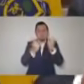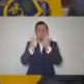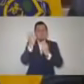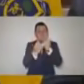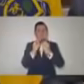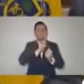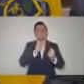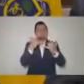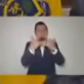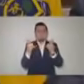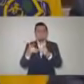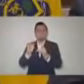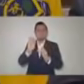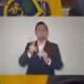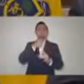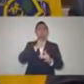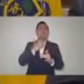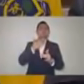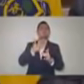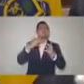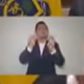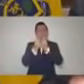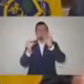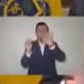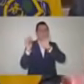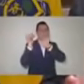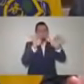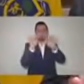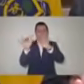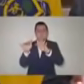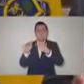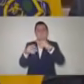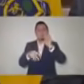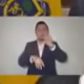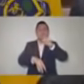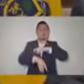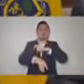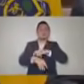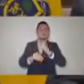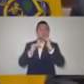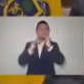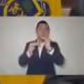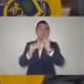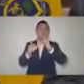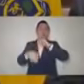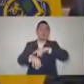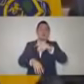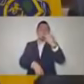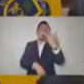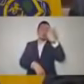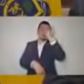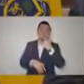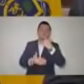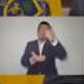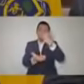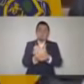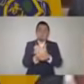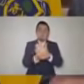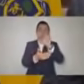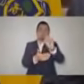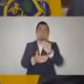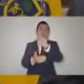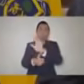las de conveniencia las farmacias las gasolineras la gente podrá salir en cualquier momento aunque el transporte público dejará de operar a las 8 de la noche